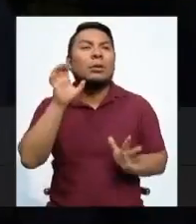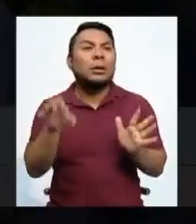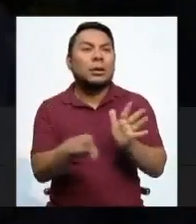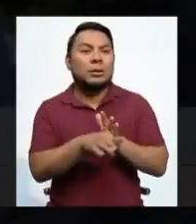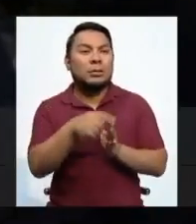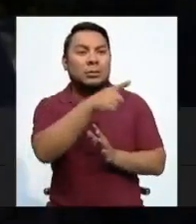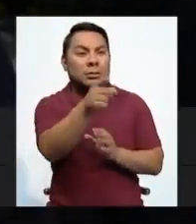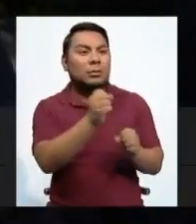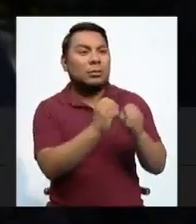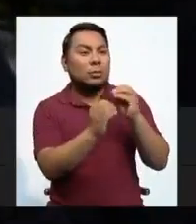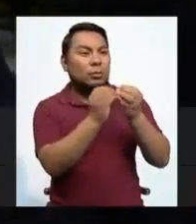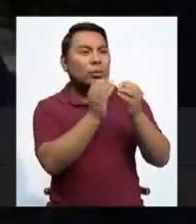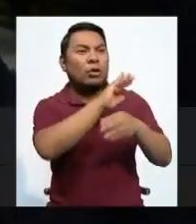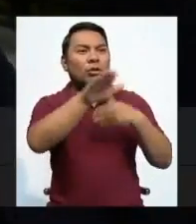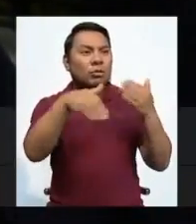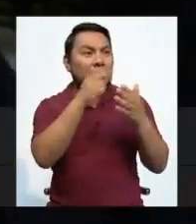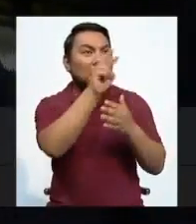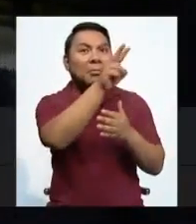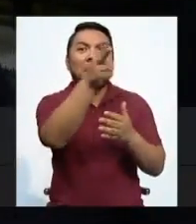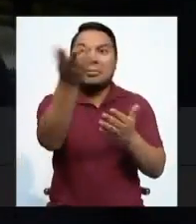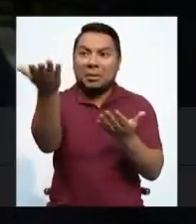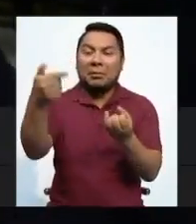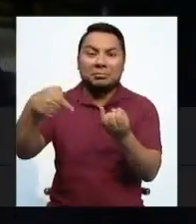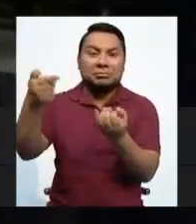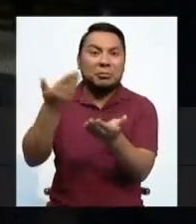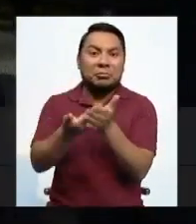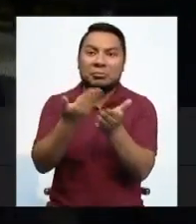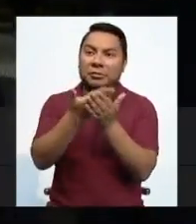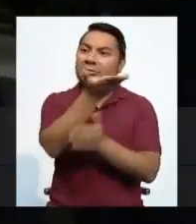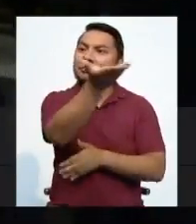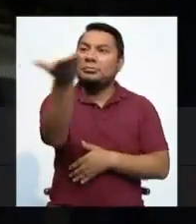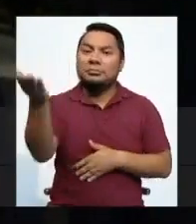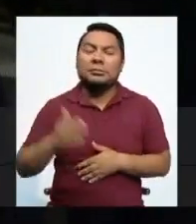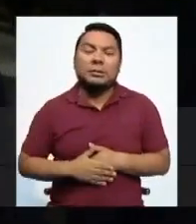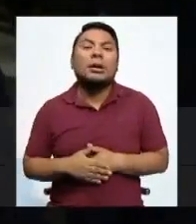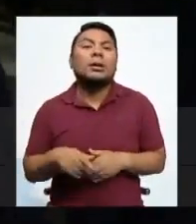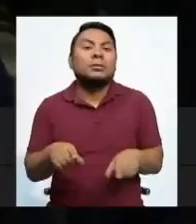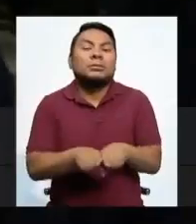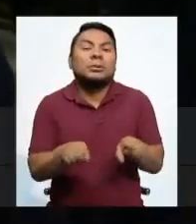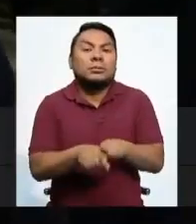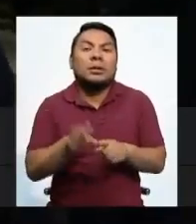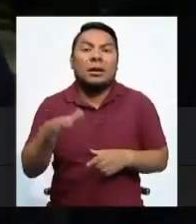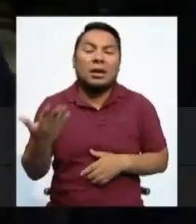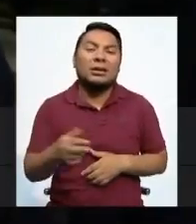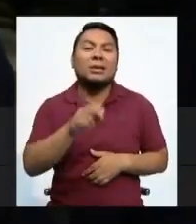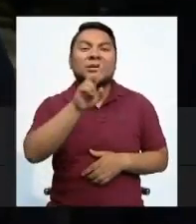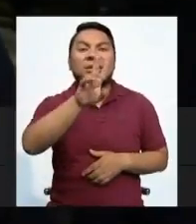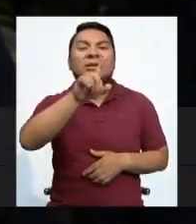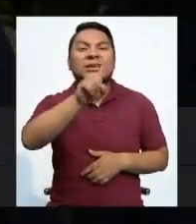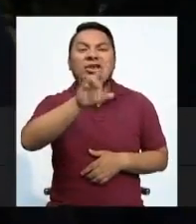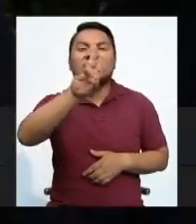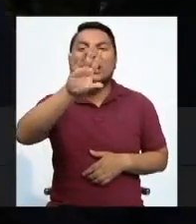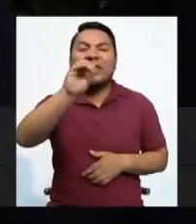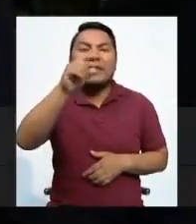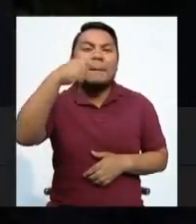todas las modificaciones que se han hecho. Después estamos con 170 millones en semáforos